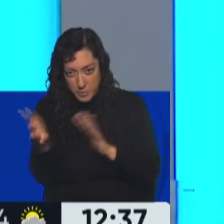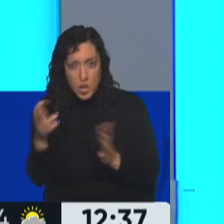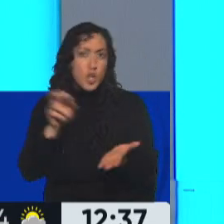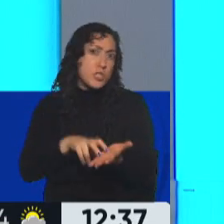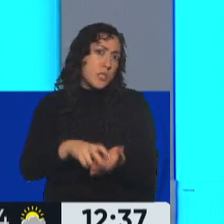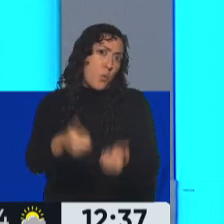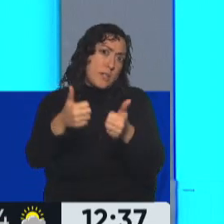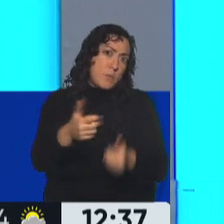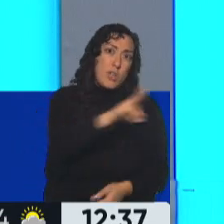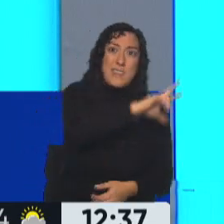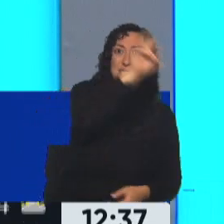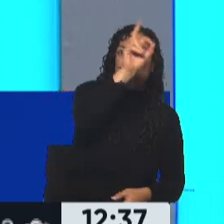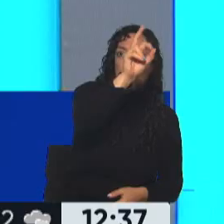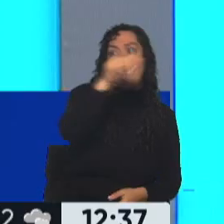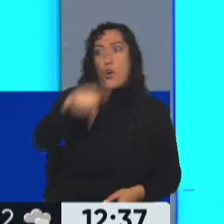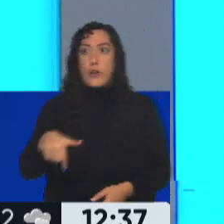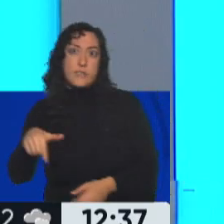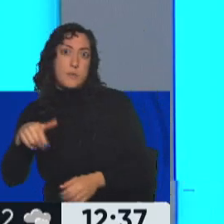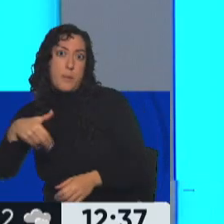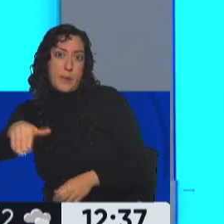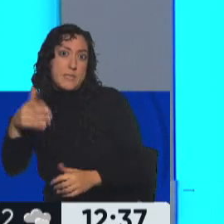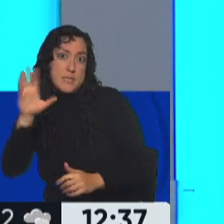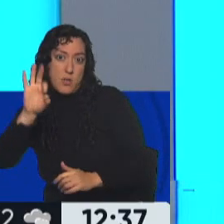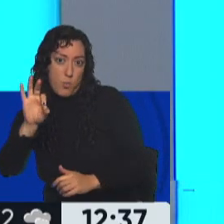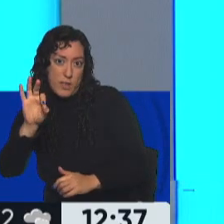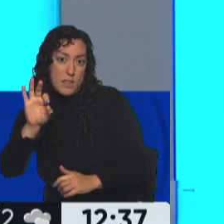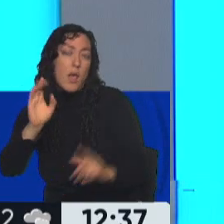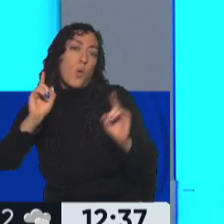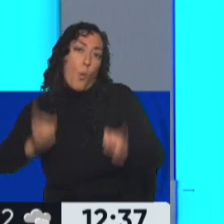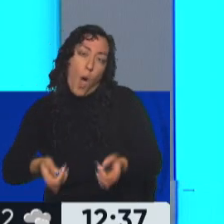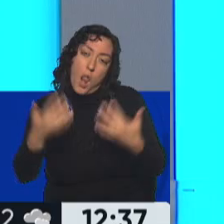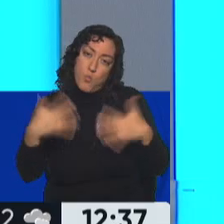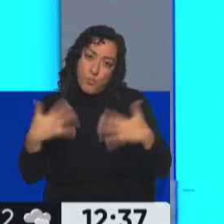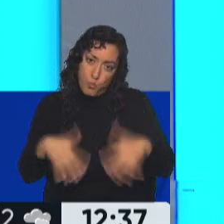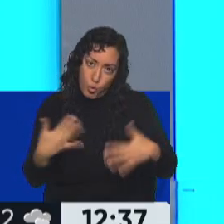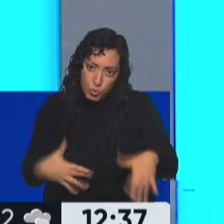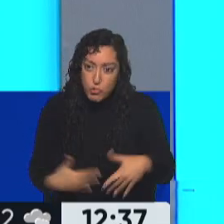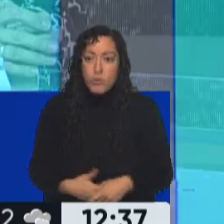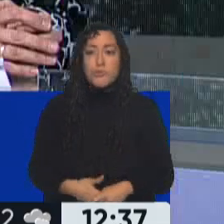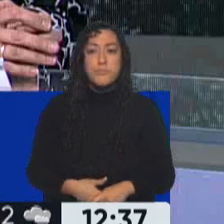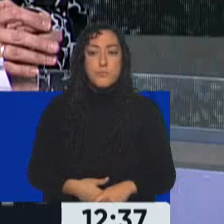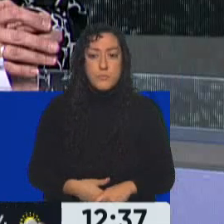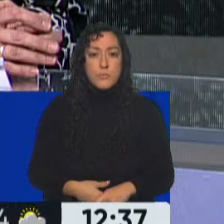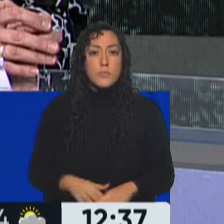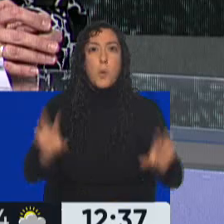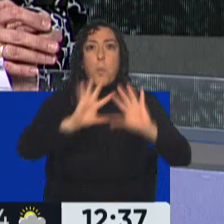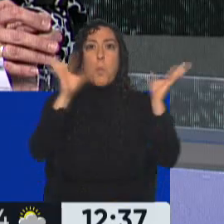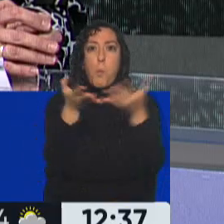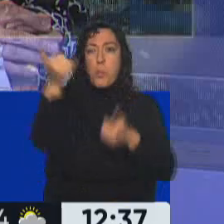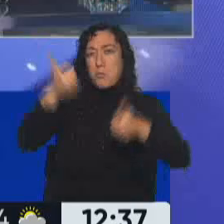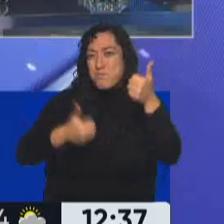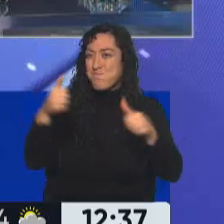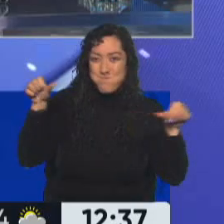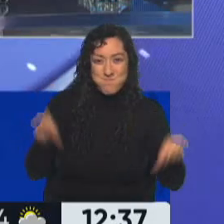que bajamos del 300 al 50, pero 50 es un número astronómico todavía que no te mete en el mundo. El mundo tiene